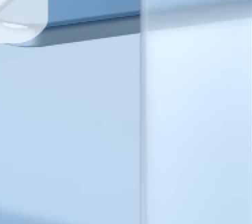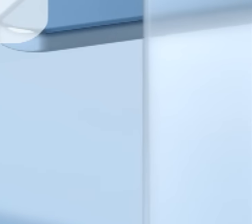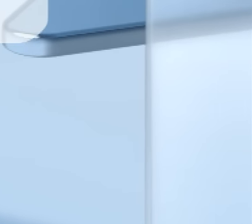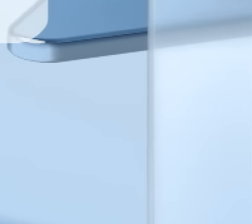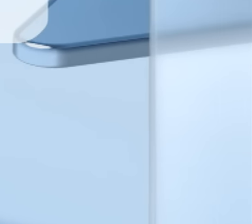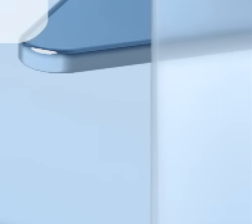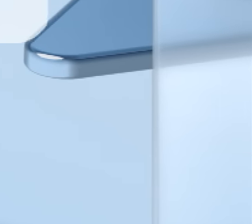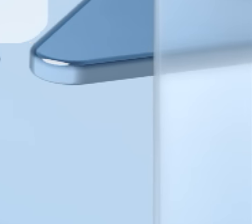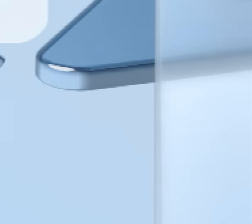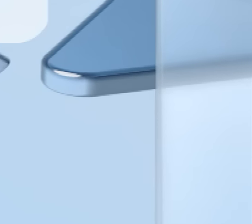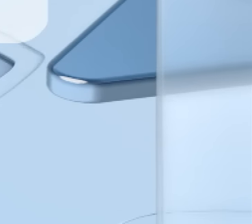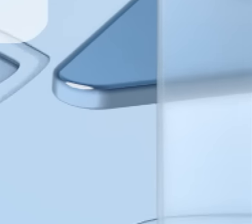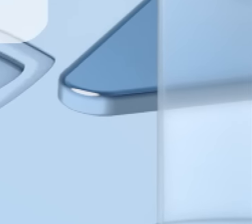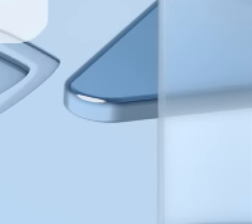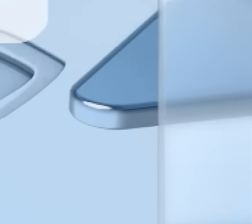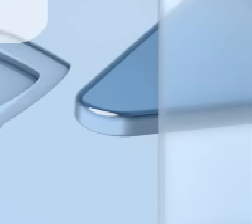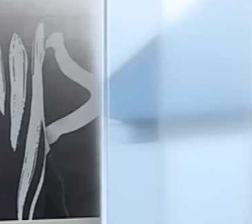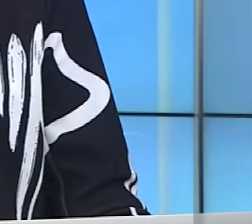Último minuto.